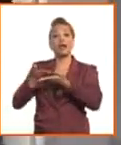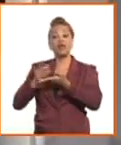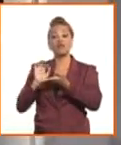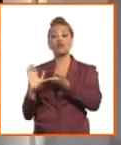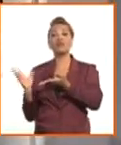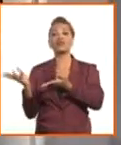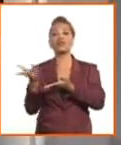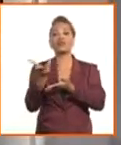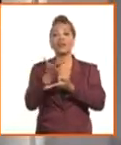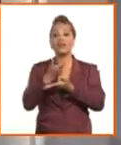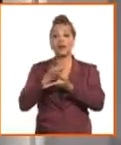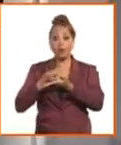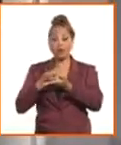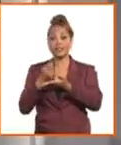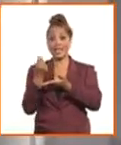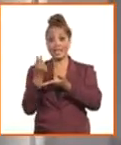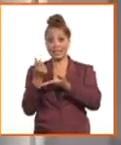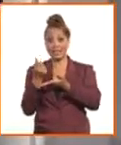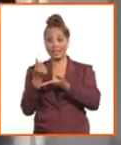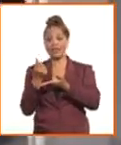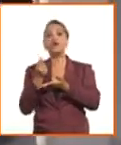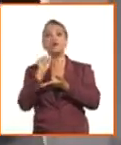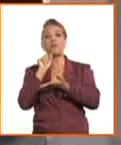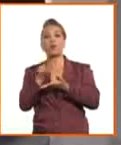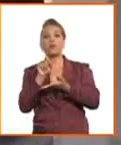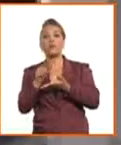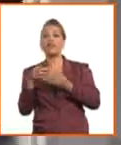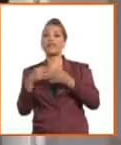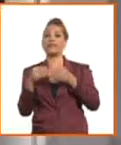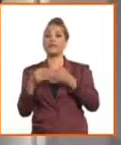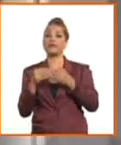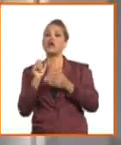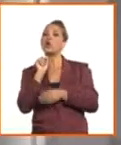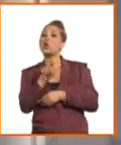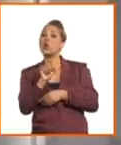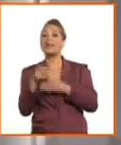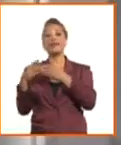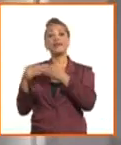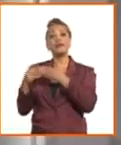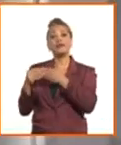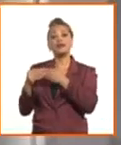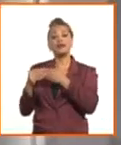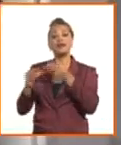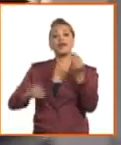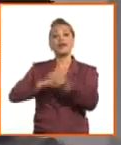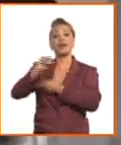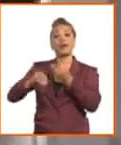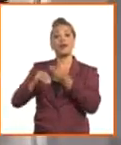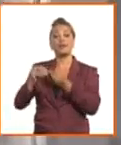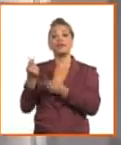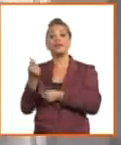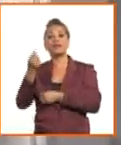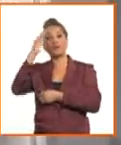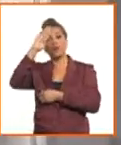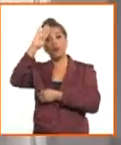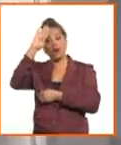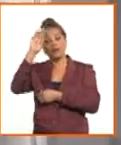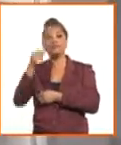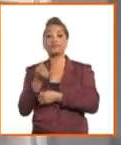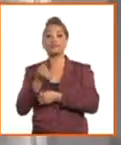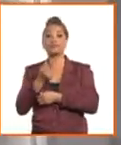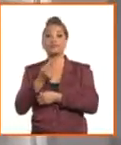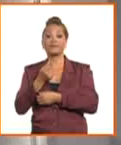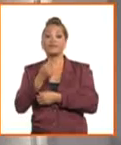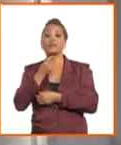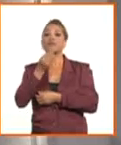que inyectas en circulación por haber comprado una divisa. O sea, compra la divisa, inyectas pesos cubanos en circulación, tienes que darle capacidad de